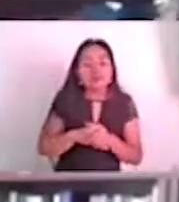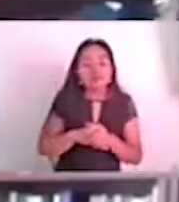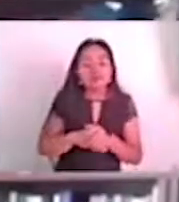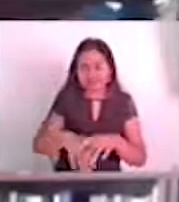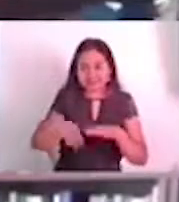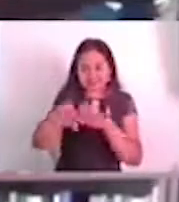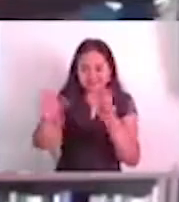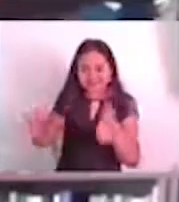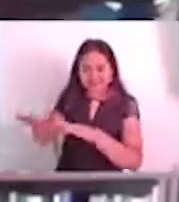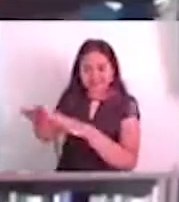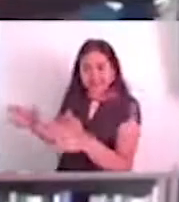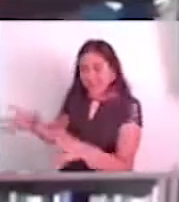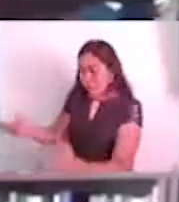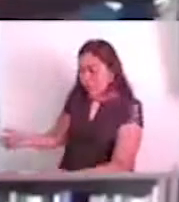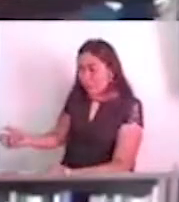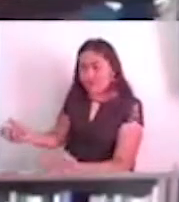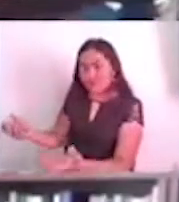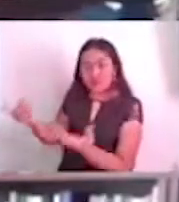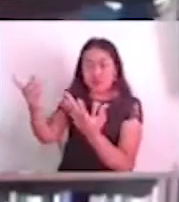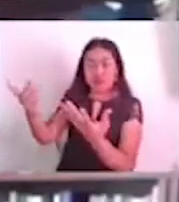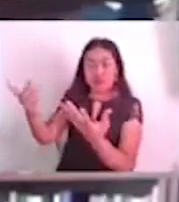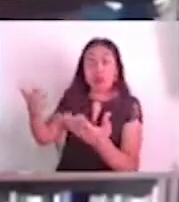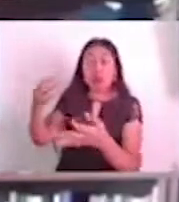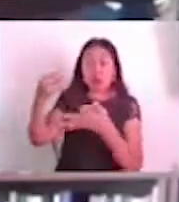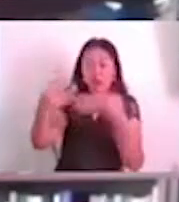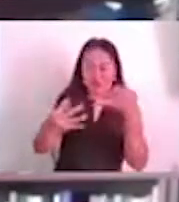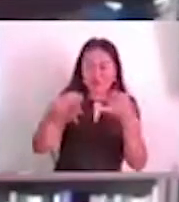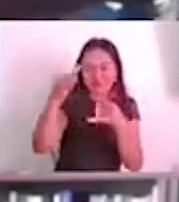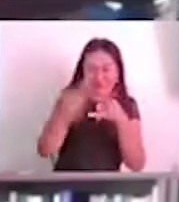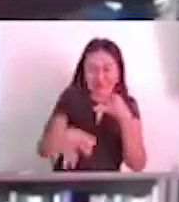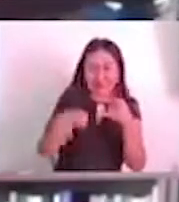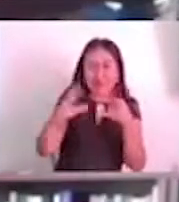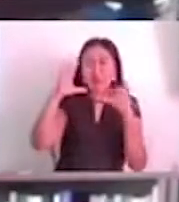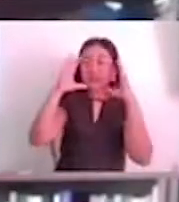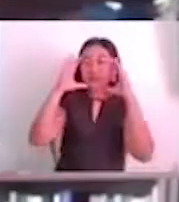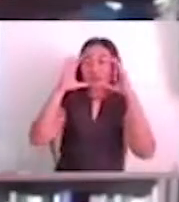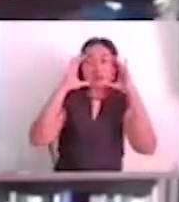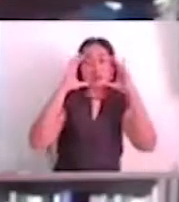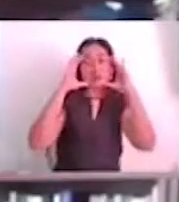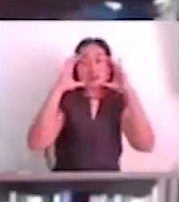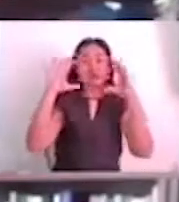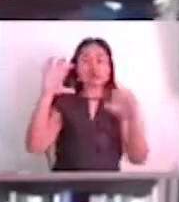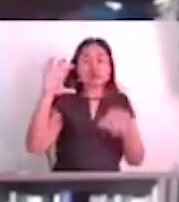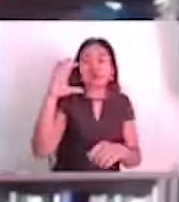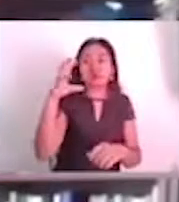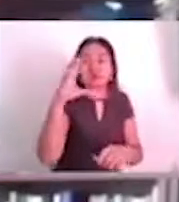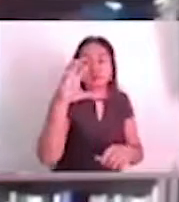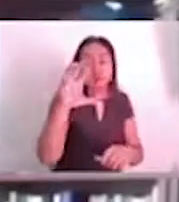juicio final las cabecitas, y me acuerdo de